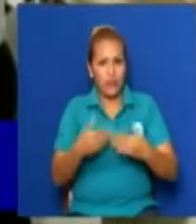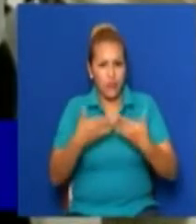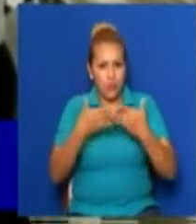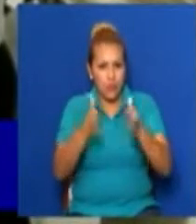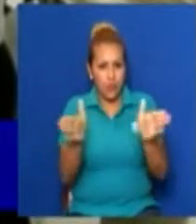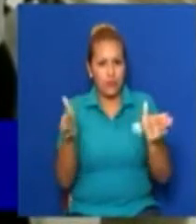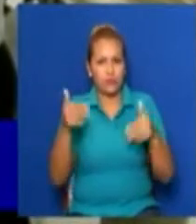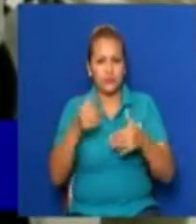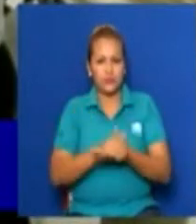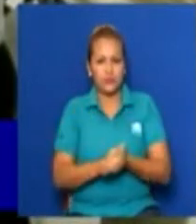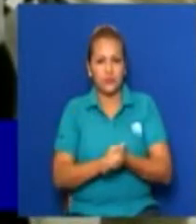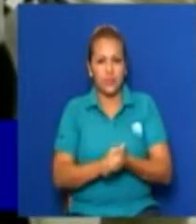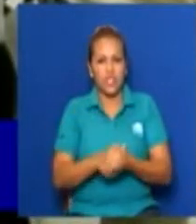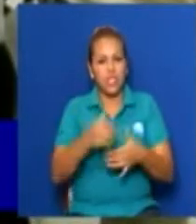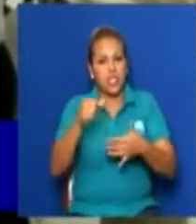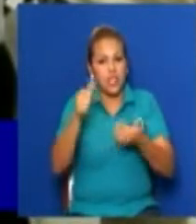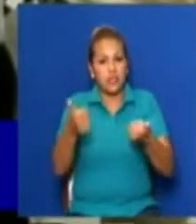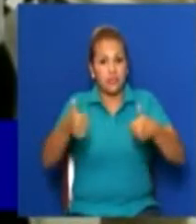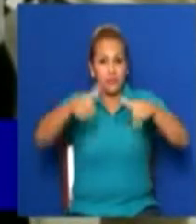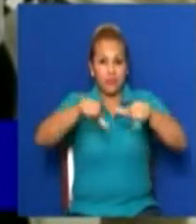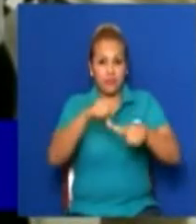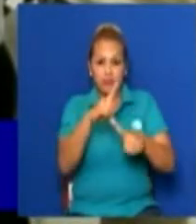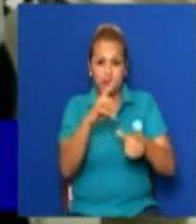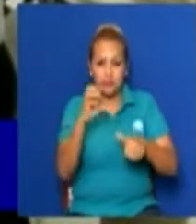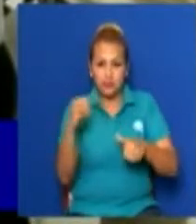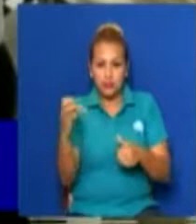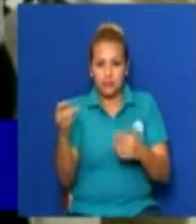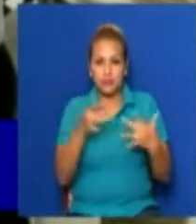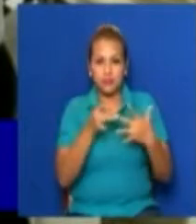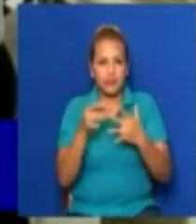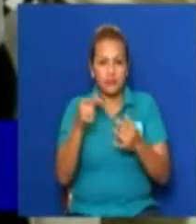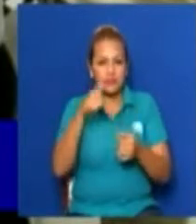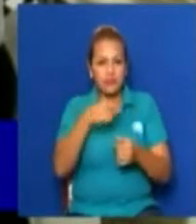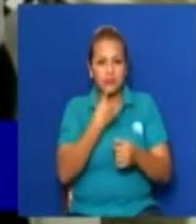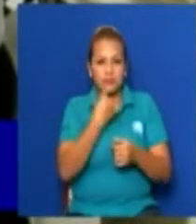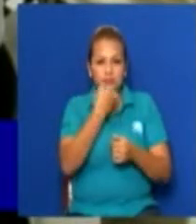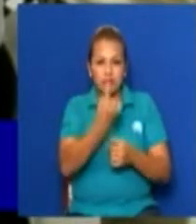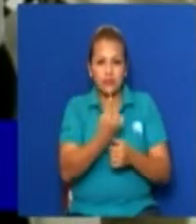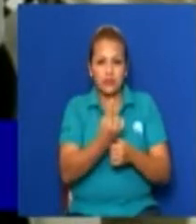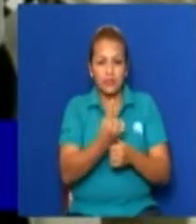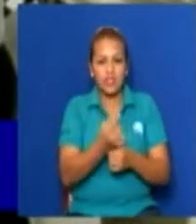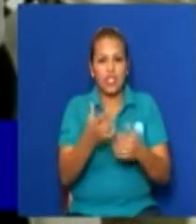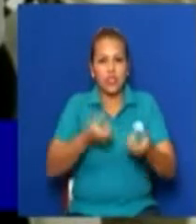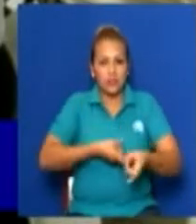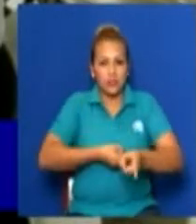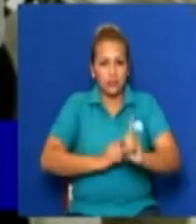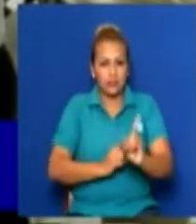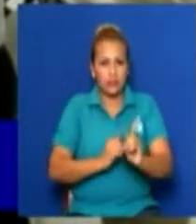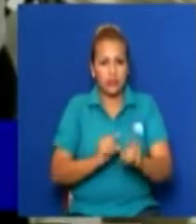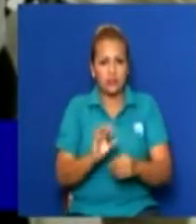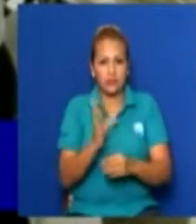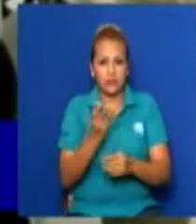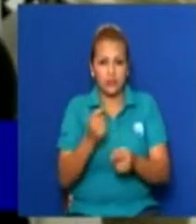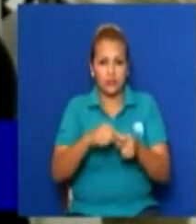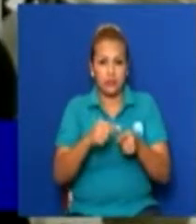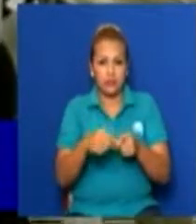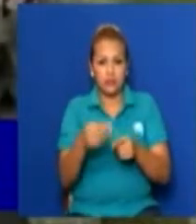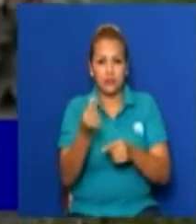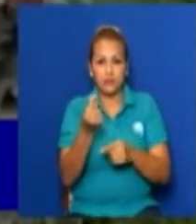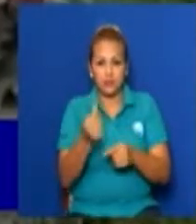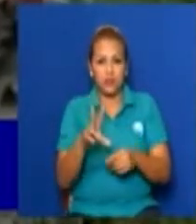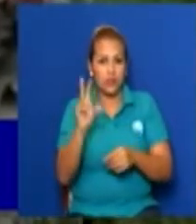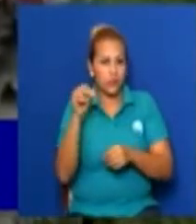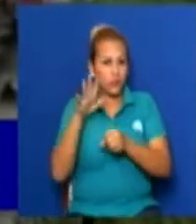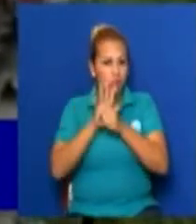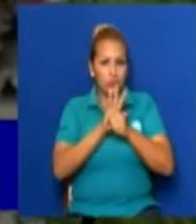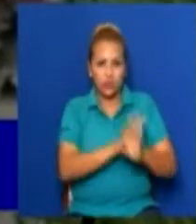El convenio 100, que específicamente relacionado con la igualdad de remuneración y no